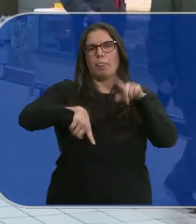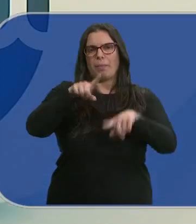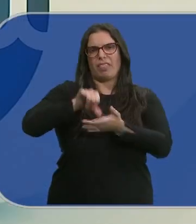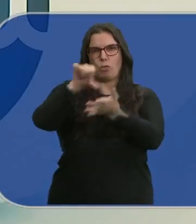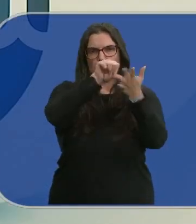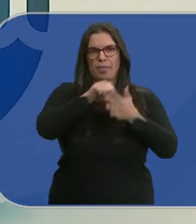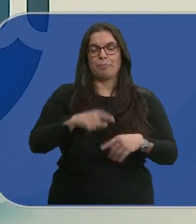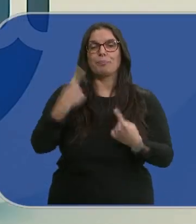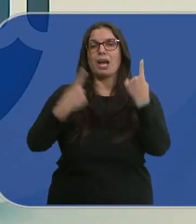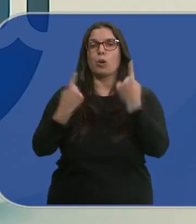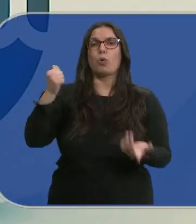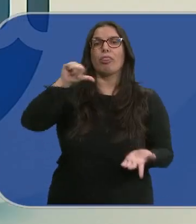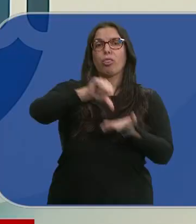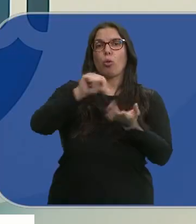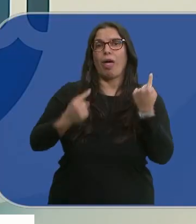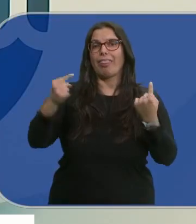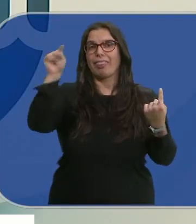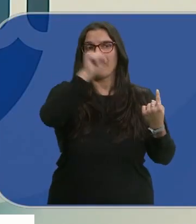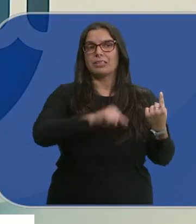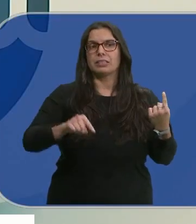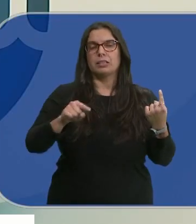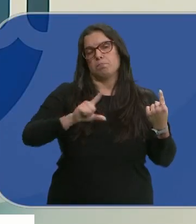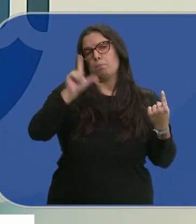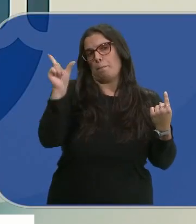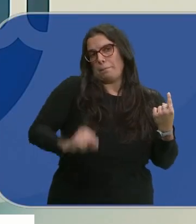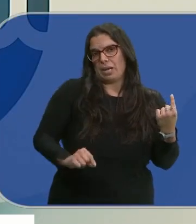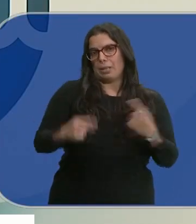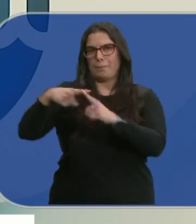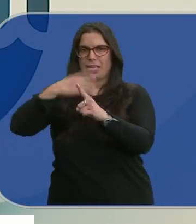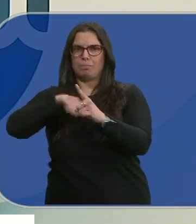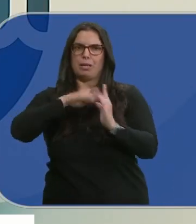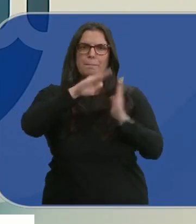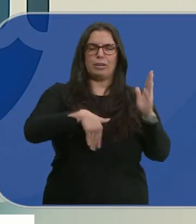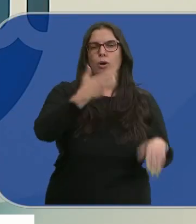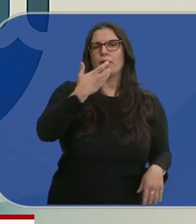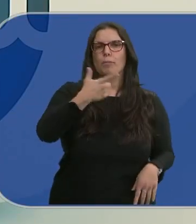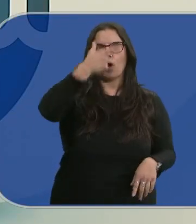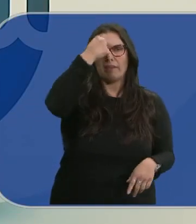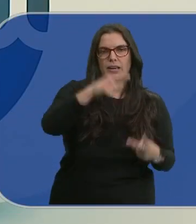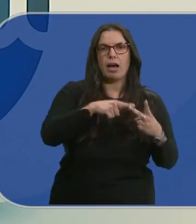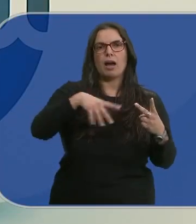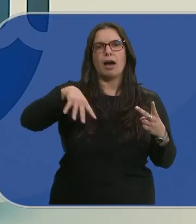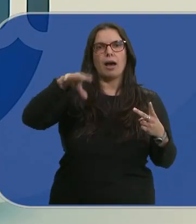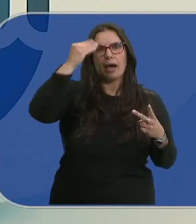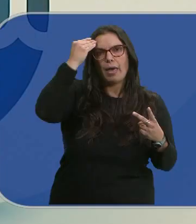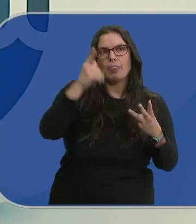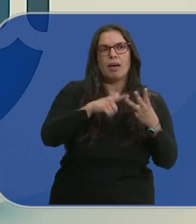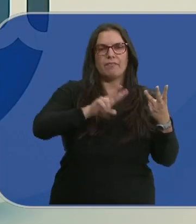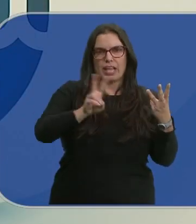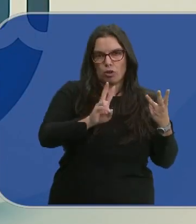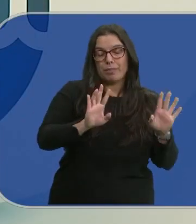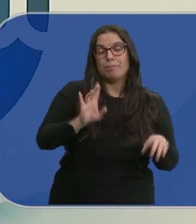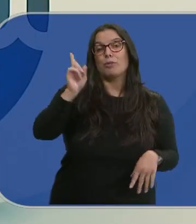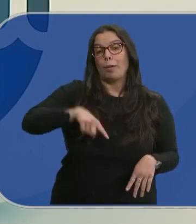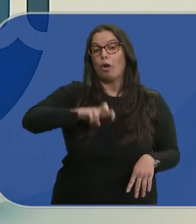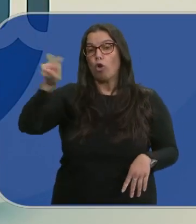entre ciudades. Hay algunas ciudades que son claramente más baratas que la media nacional, como pueden ser Ávila, Aranda de Duero o Valladolid,